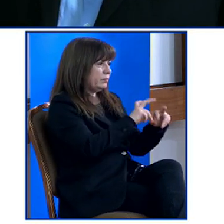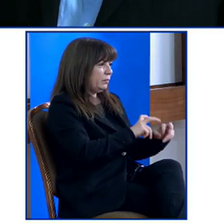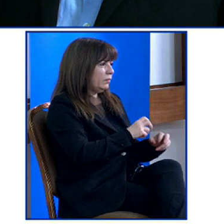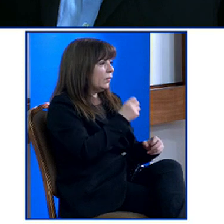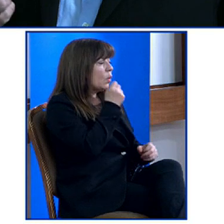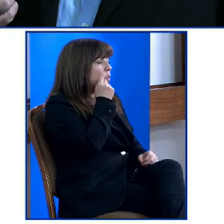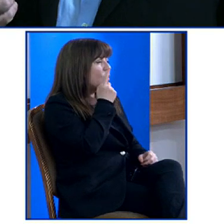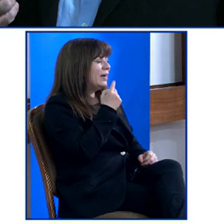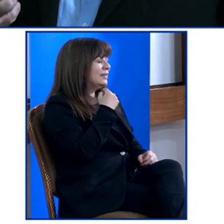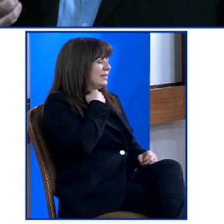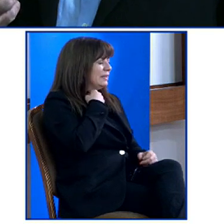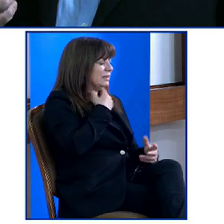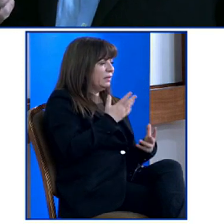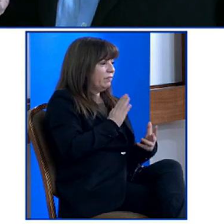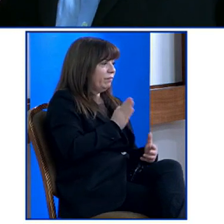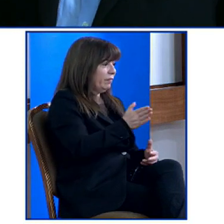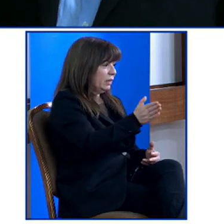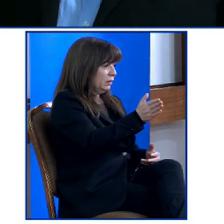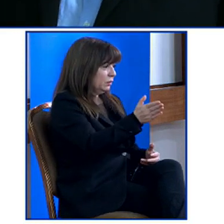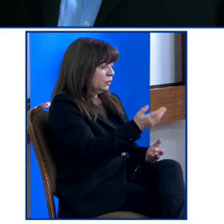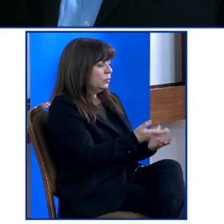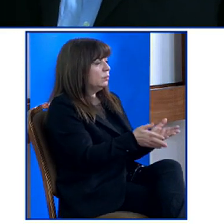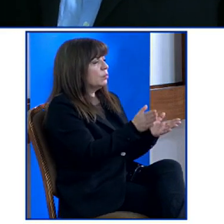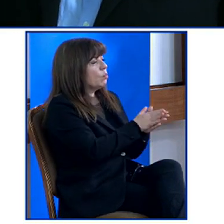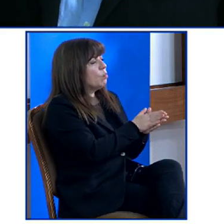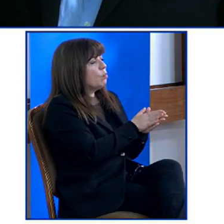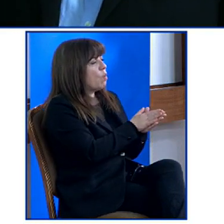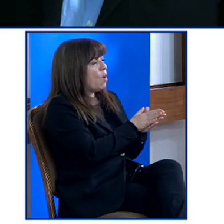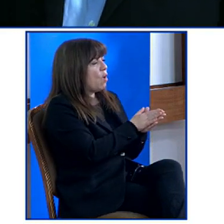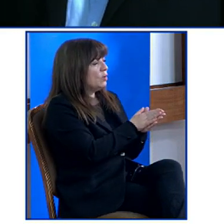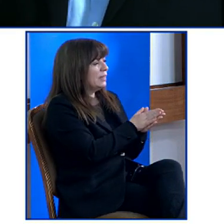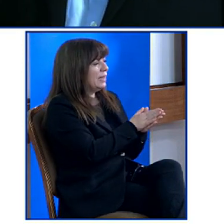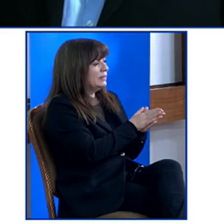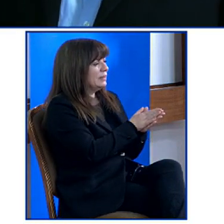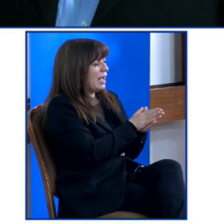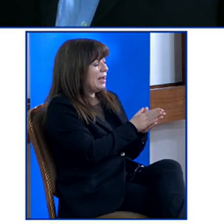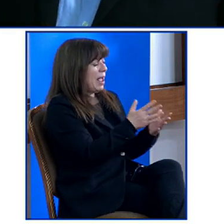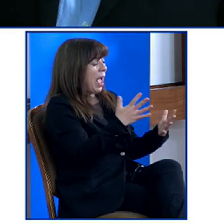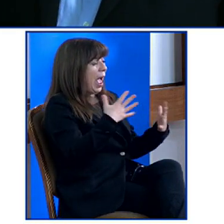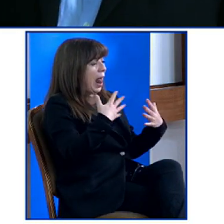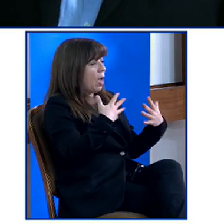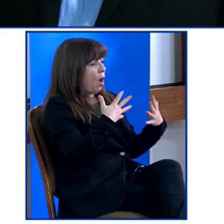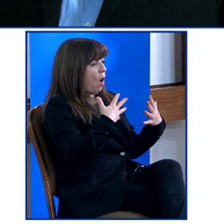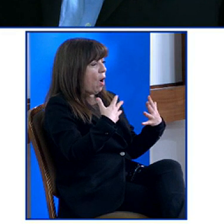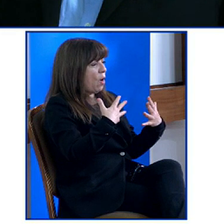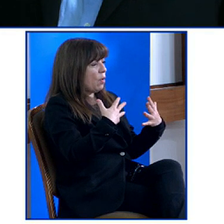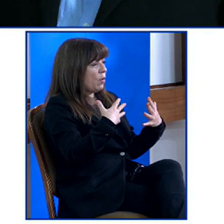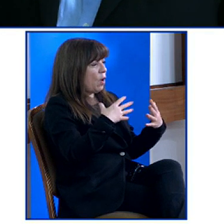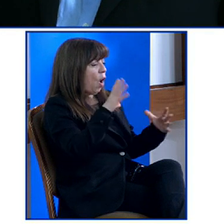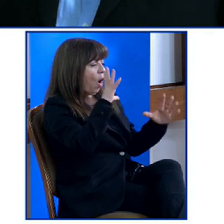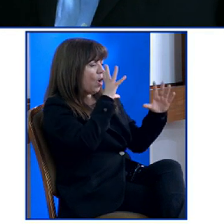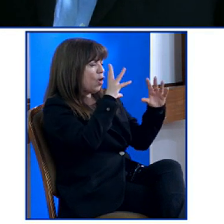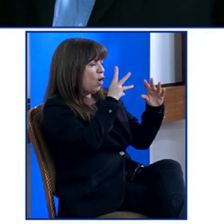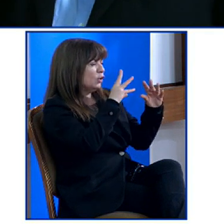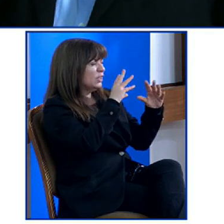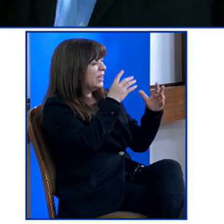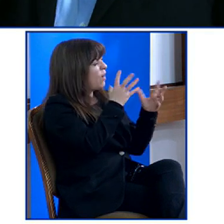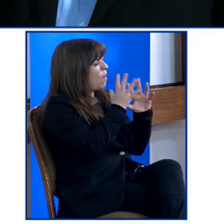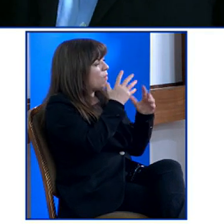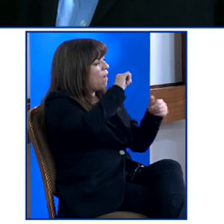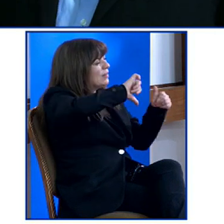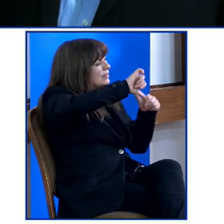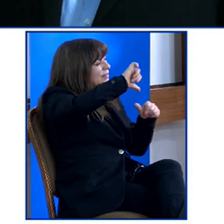los efectos sobre la mortalidad de olas de calor, de noches tropicales, que especialmente está siendo ahora